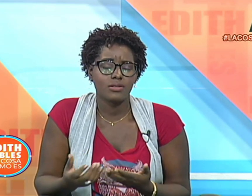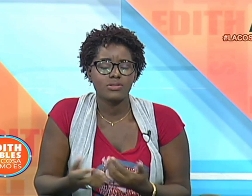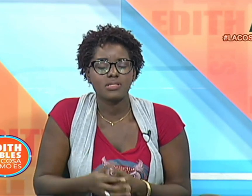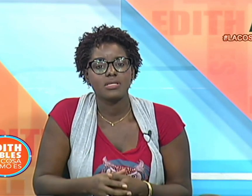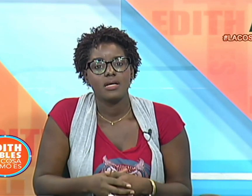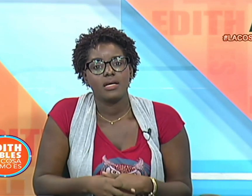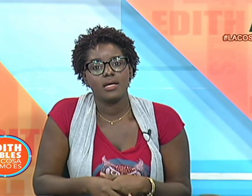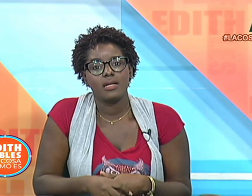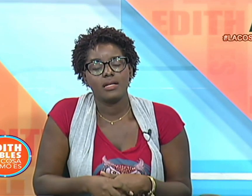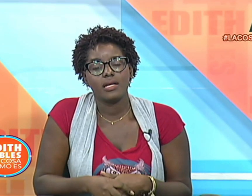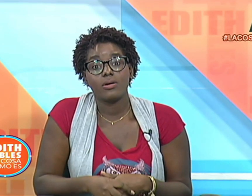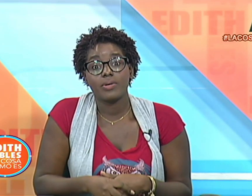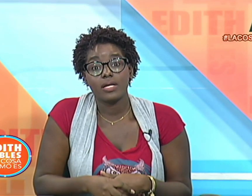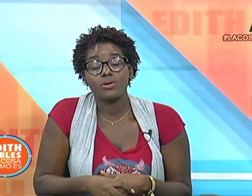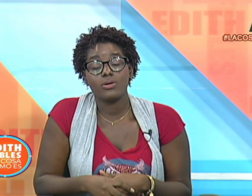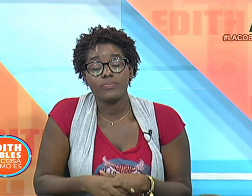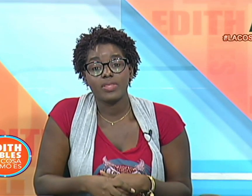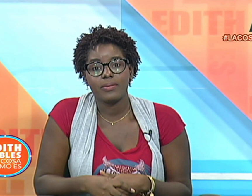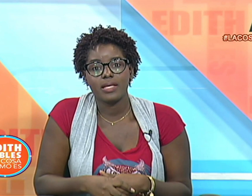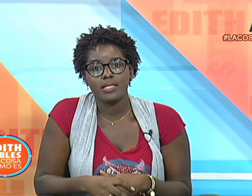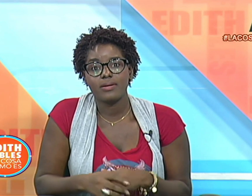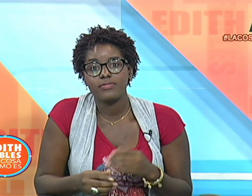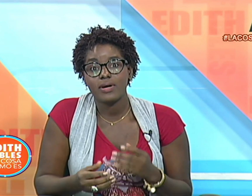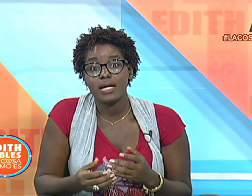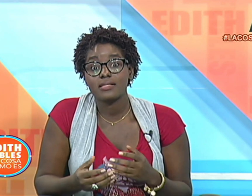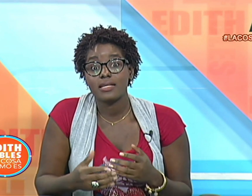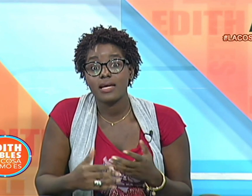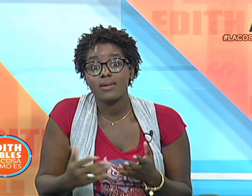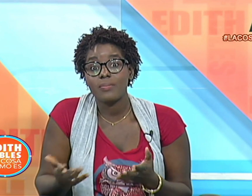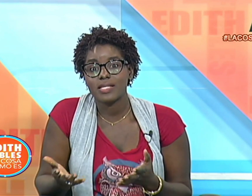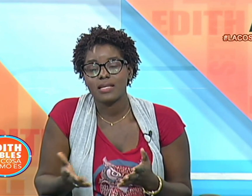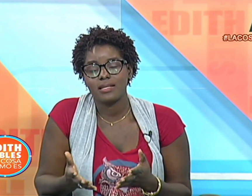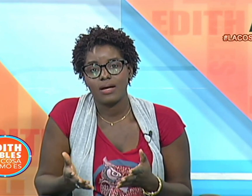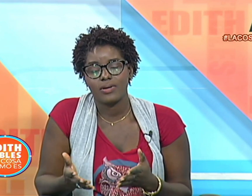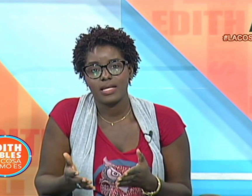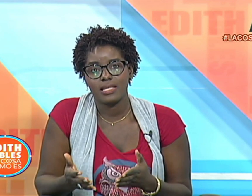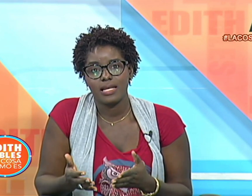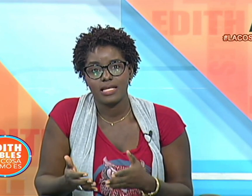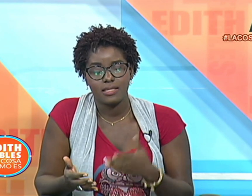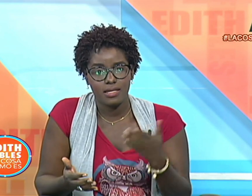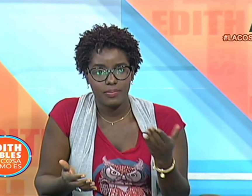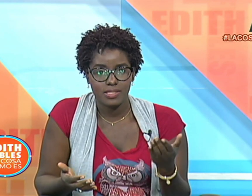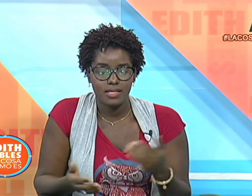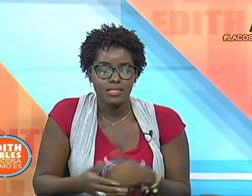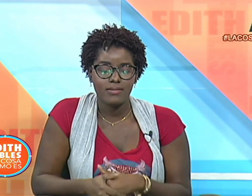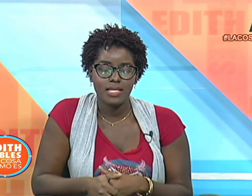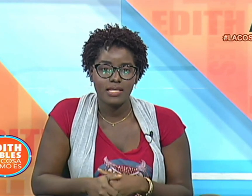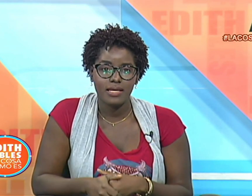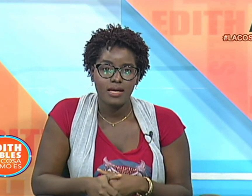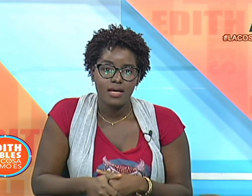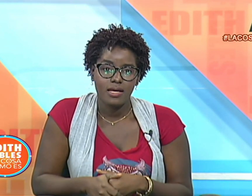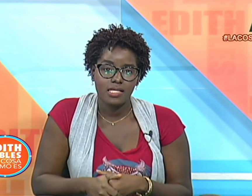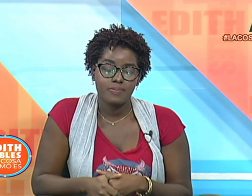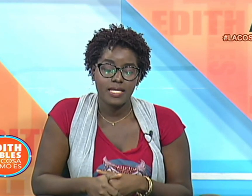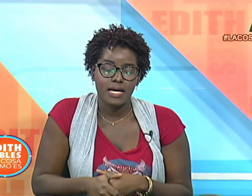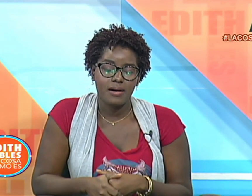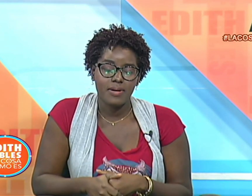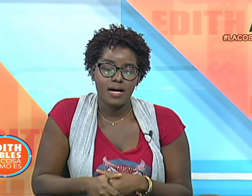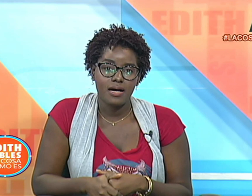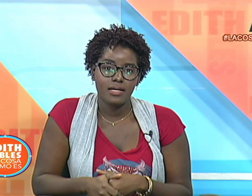entonces el gobierno debe debe enfocarse en qué va a pasar de ahora en adelante y el presidente abinader